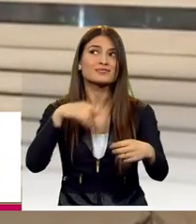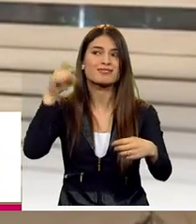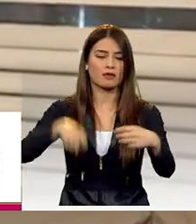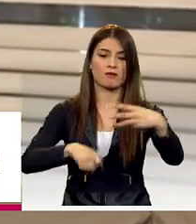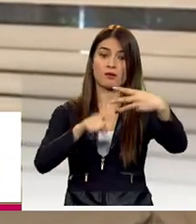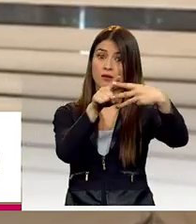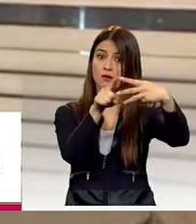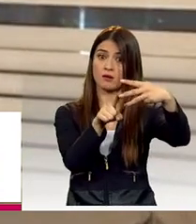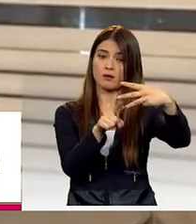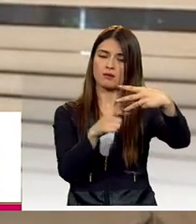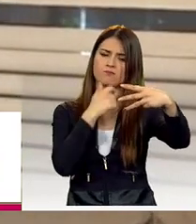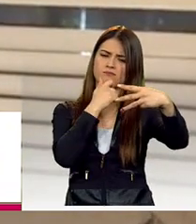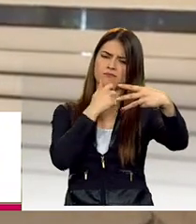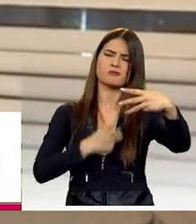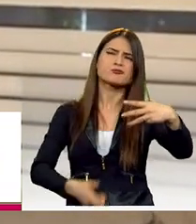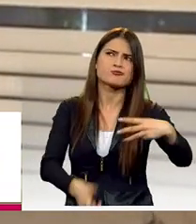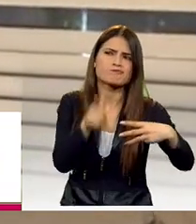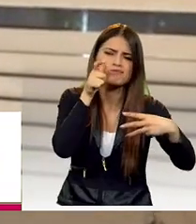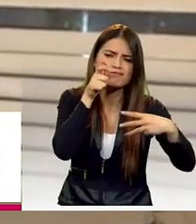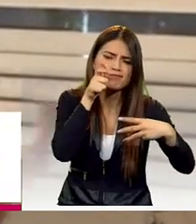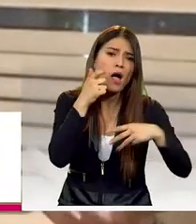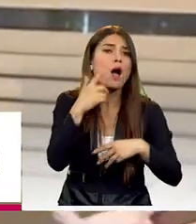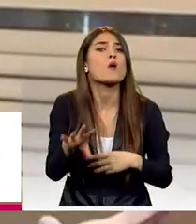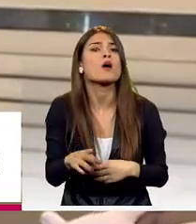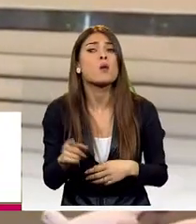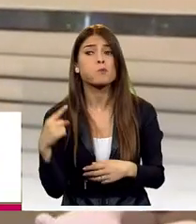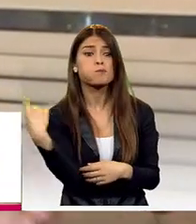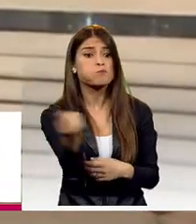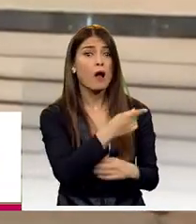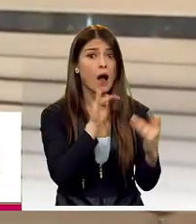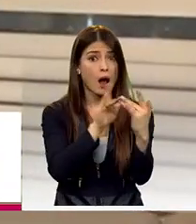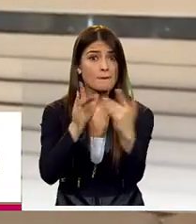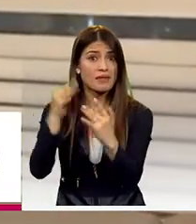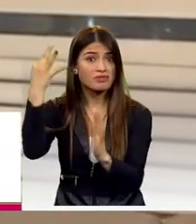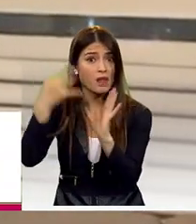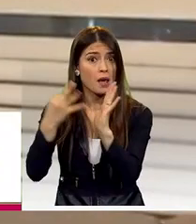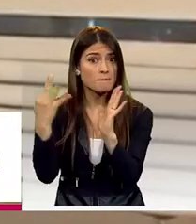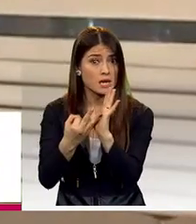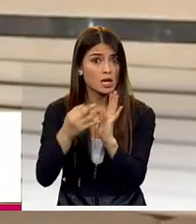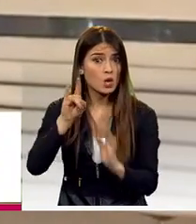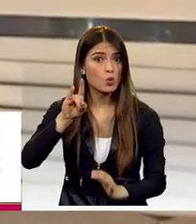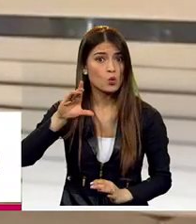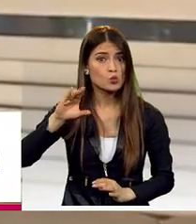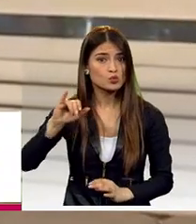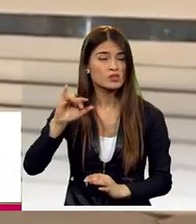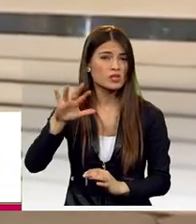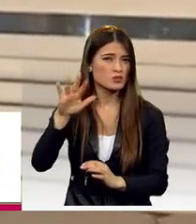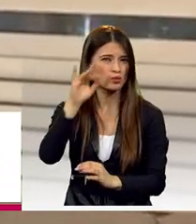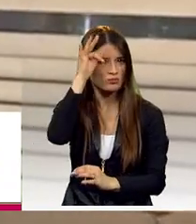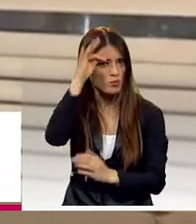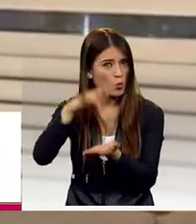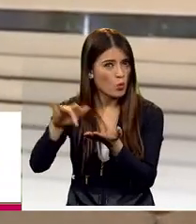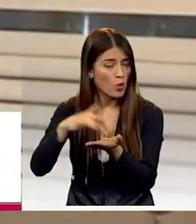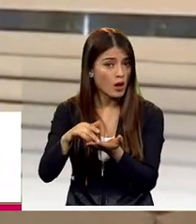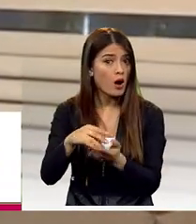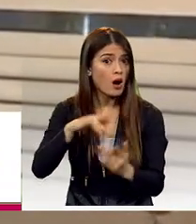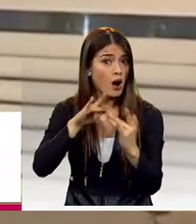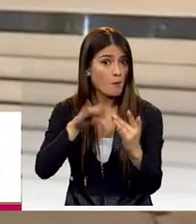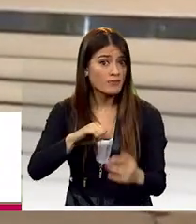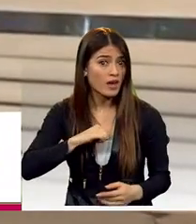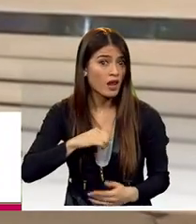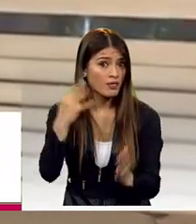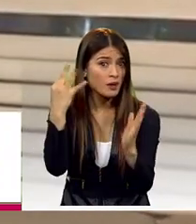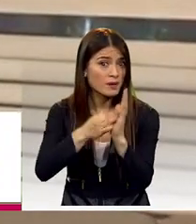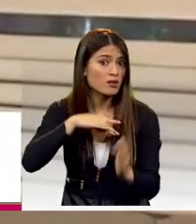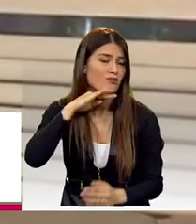criterios, dice, por ejemplo, en el caso de la infraestructura hospitalaria, ¿ya tenemos las 3.000 camas de UCI? No, aún definitivamente no. ¿Estamos haciendo un determinado